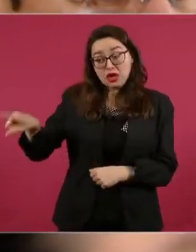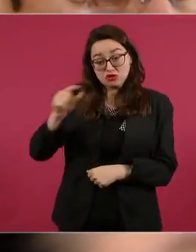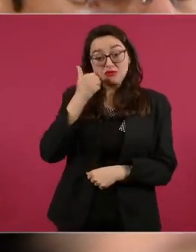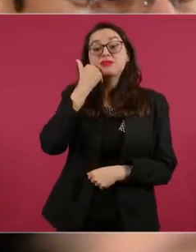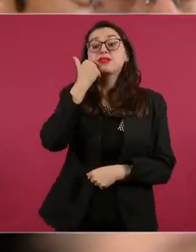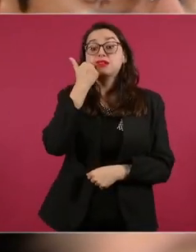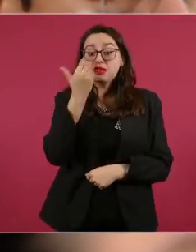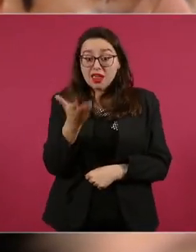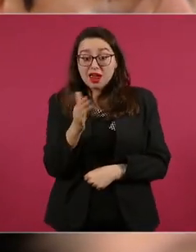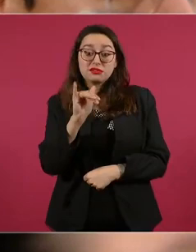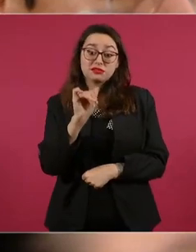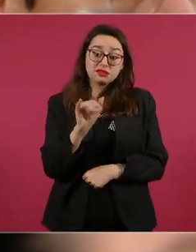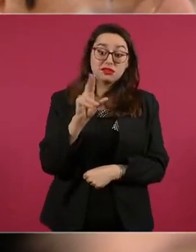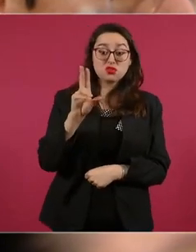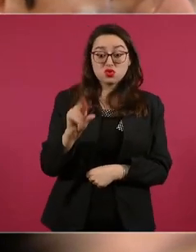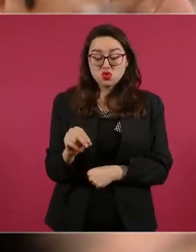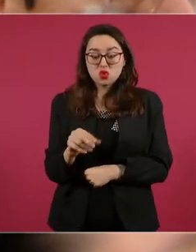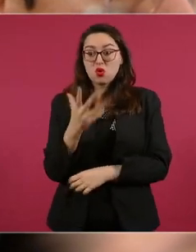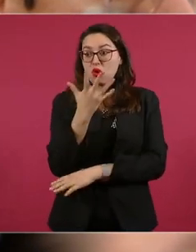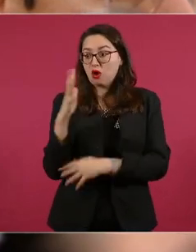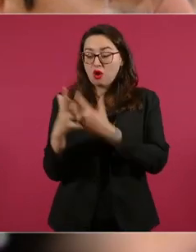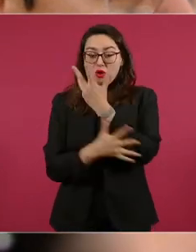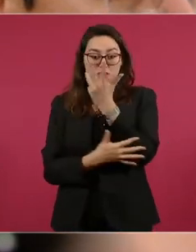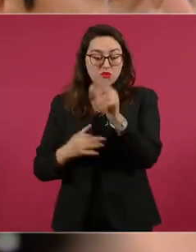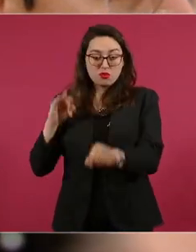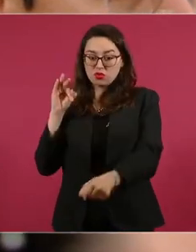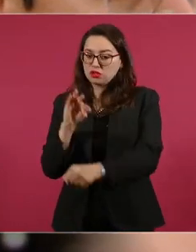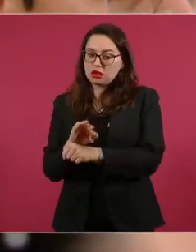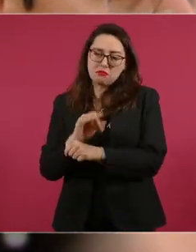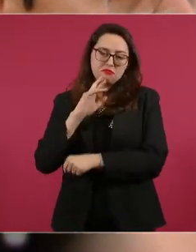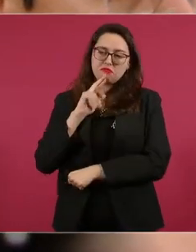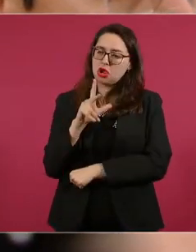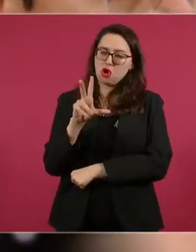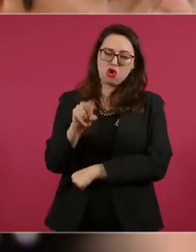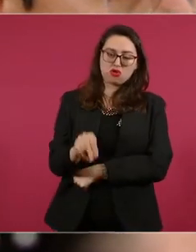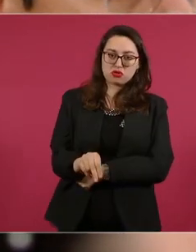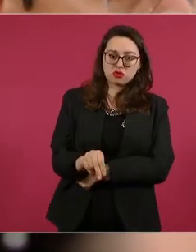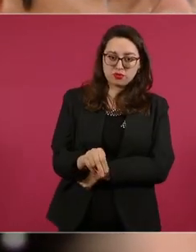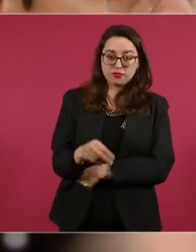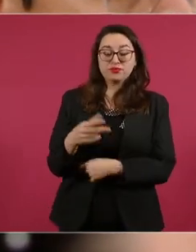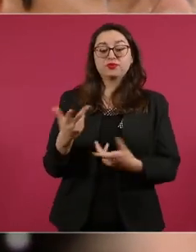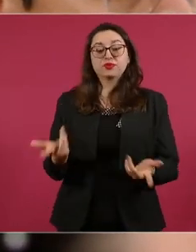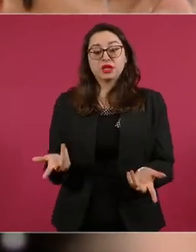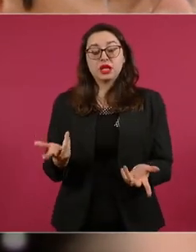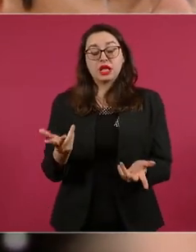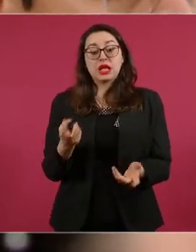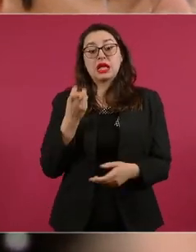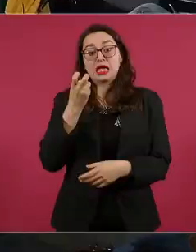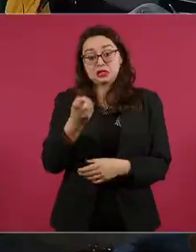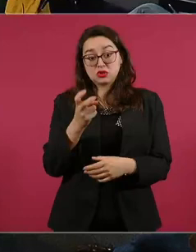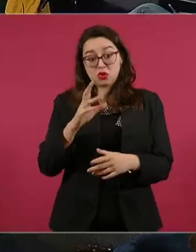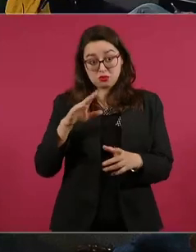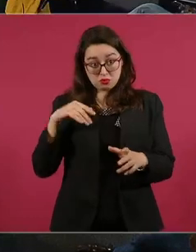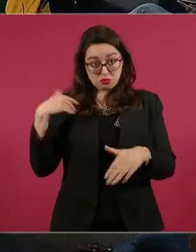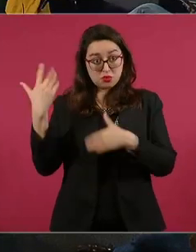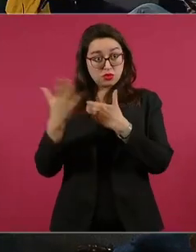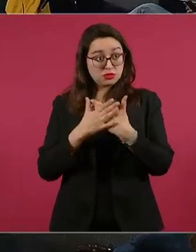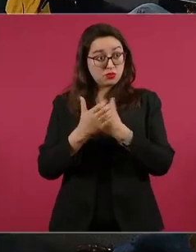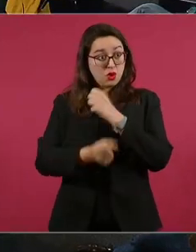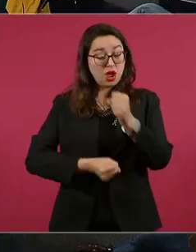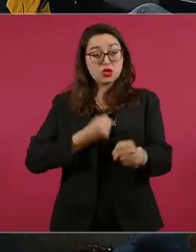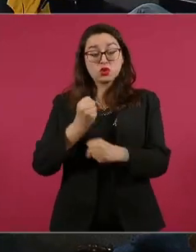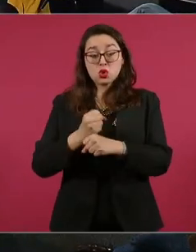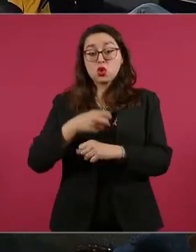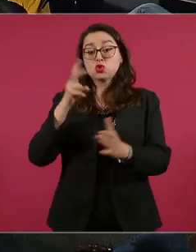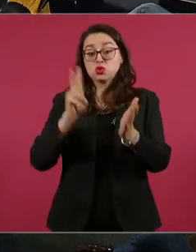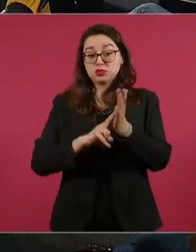ya no va a haber marcha atrás en integrarlo como área natural protegida. Y entonces después de 2000, y esa es otra duda, después de 2027 es cuando